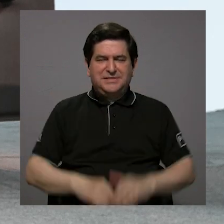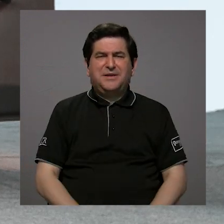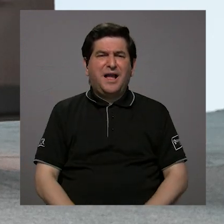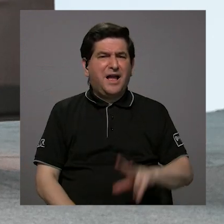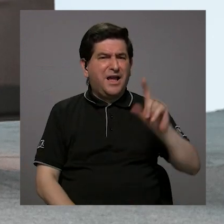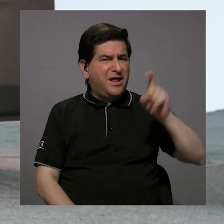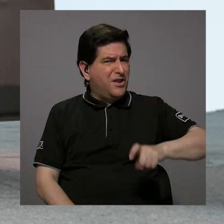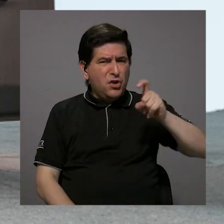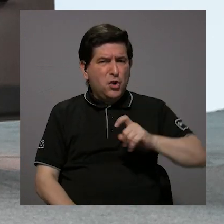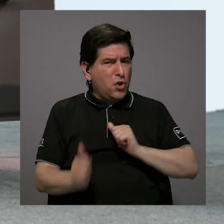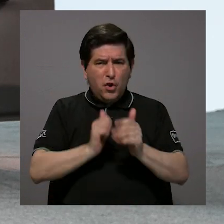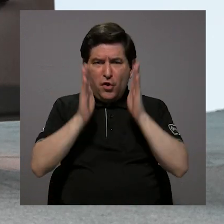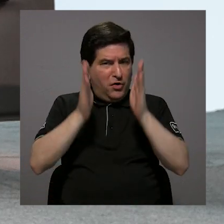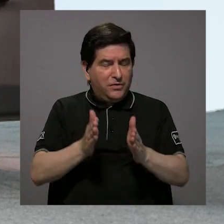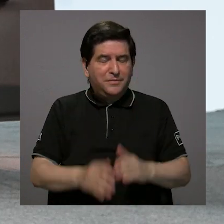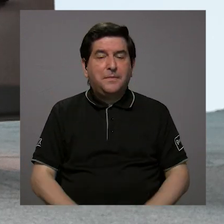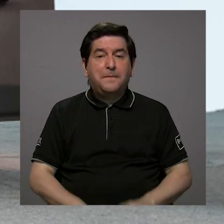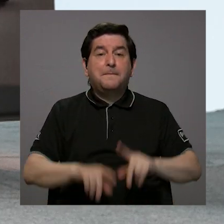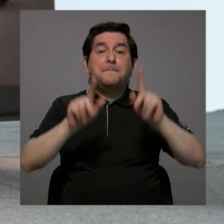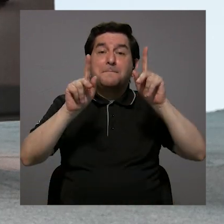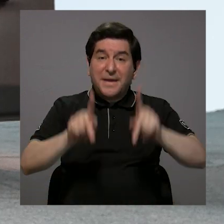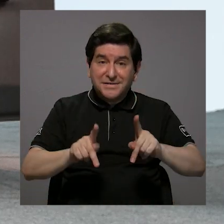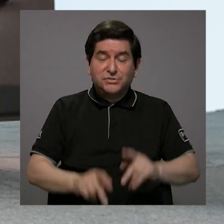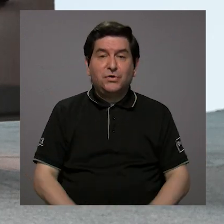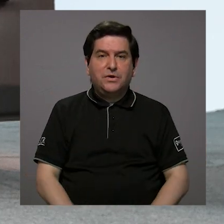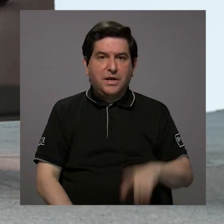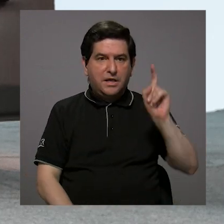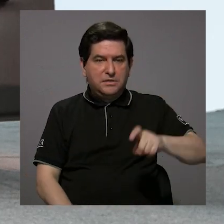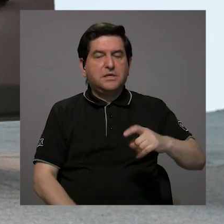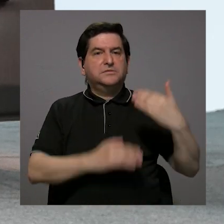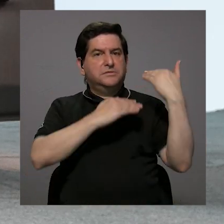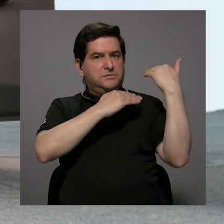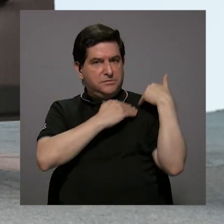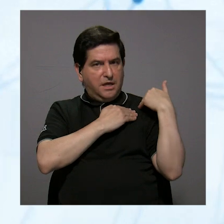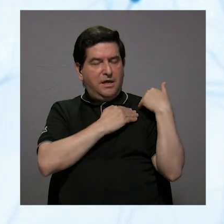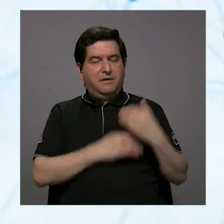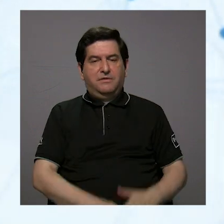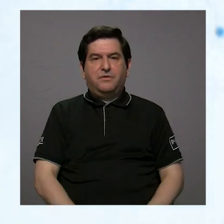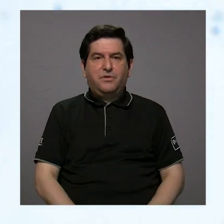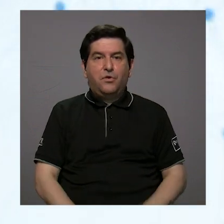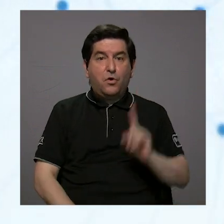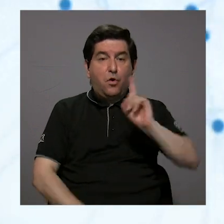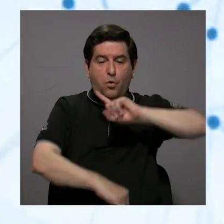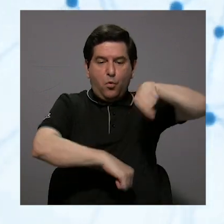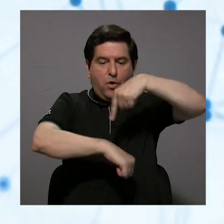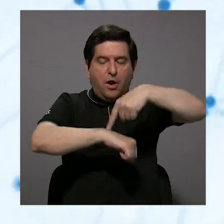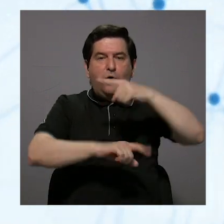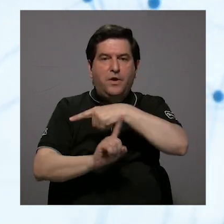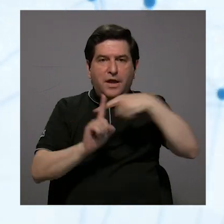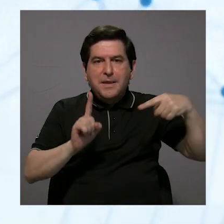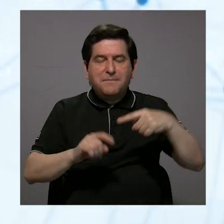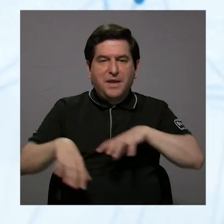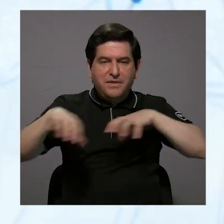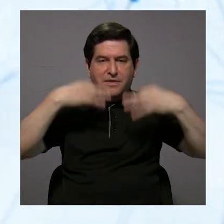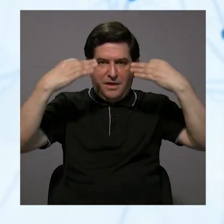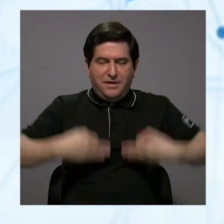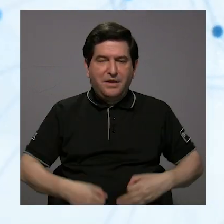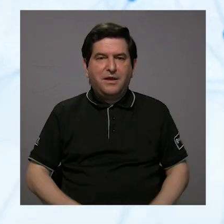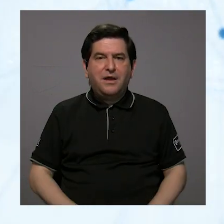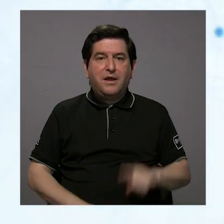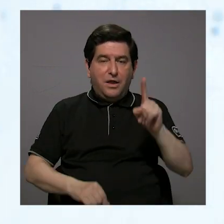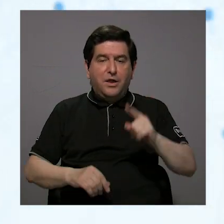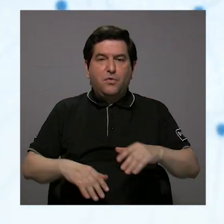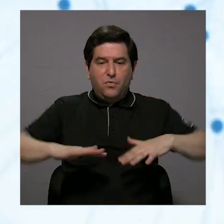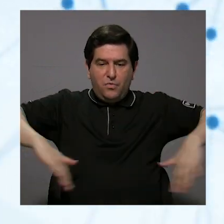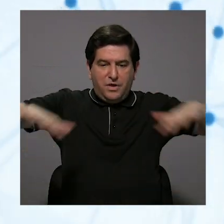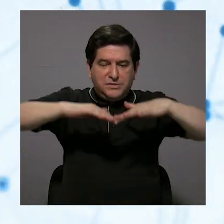activas. Okay. No eran necesariamente atletas, pero sí son personas, tenían que aguantar hacer hora y media de ejercicio en una